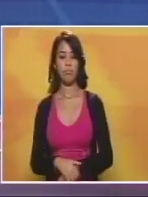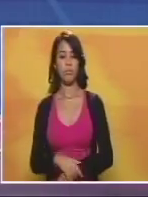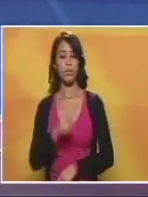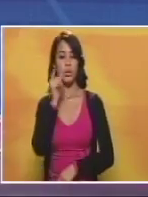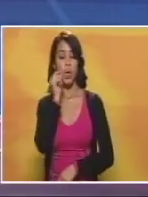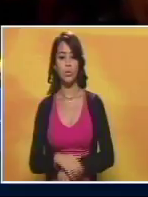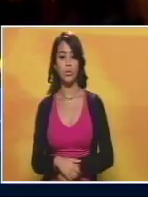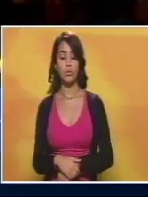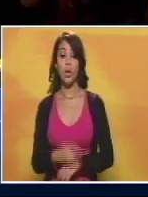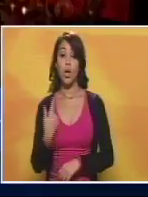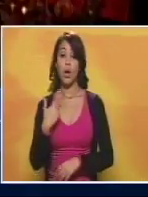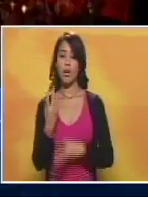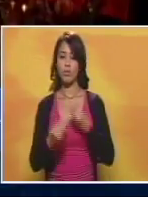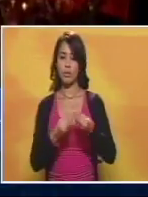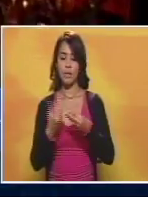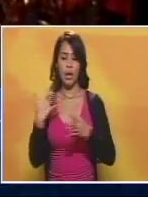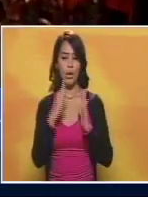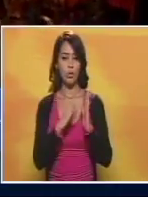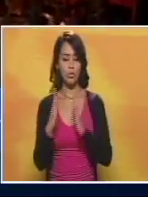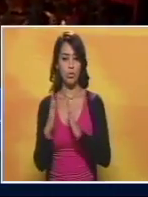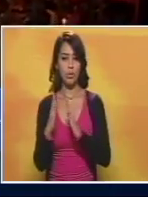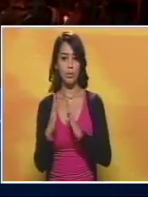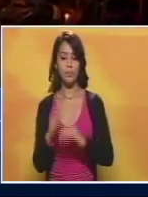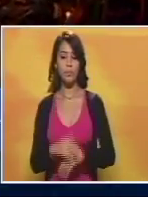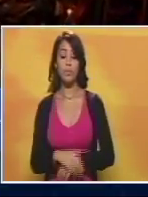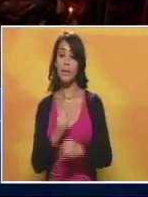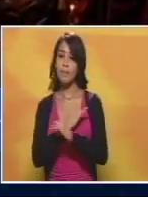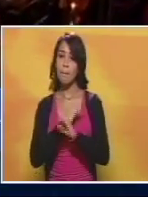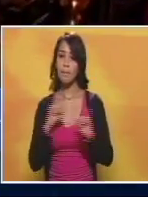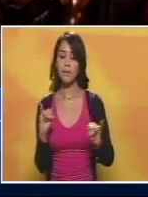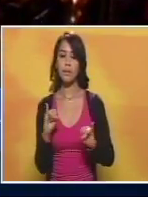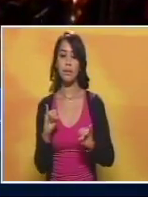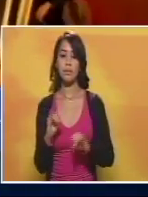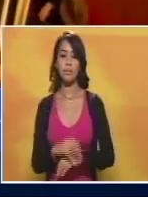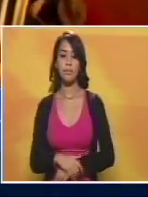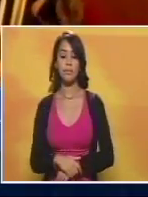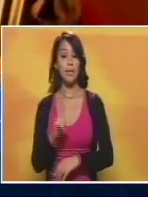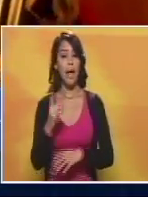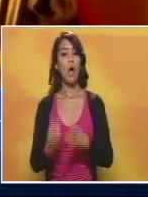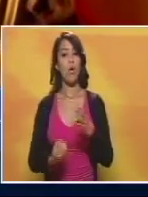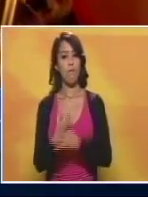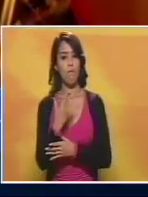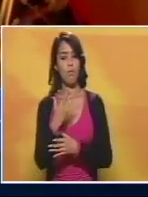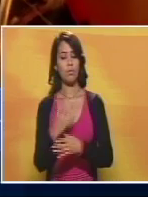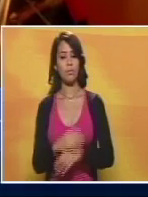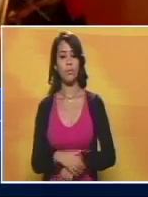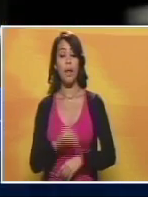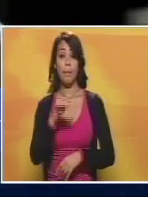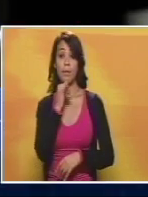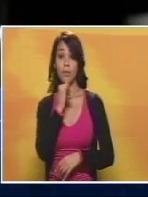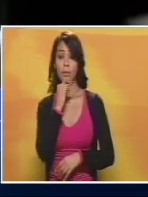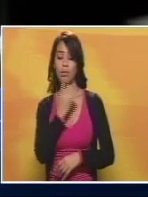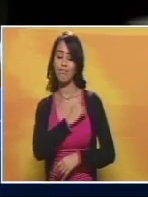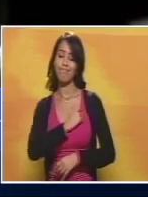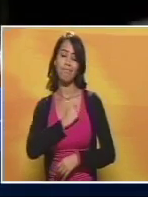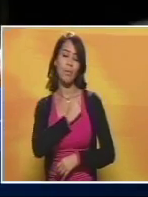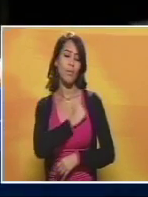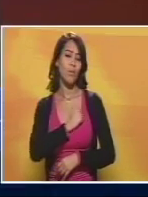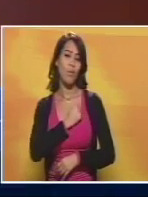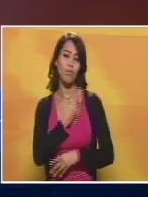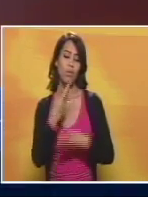oficiales. La tarde de este martes fue detenido Miguel Rodríguez Torres, exministro de Interior y Justicia, por lo que el Gobierno Nacional emitió